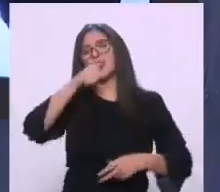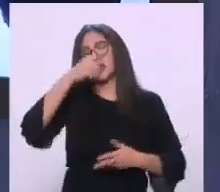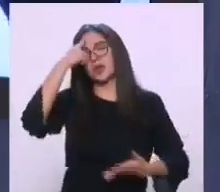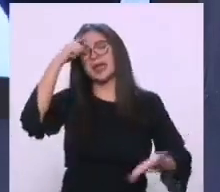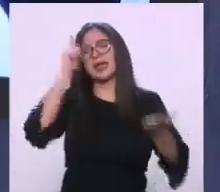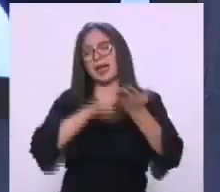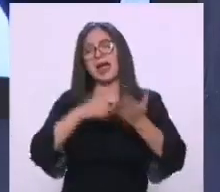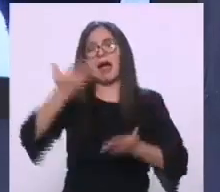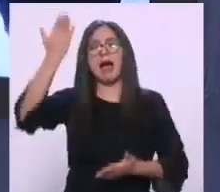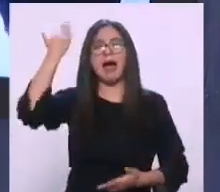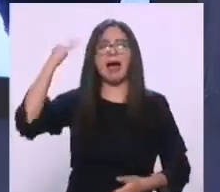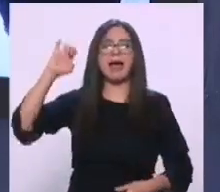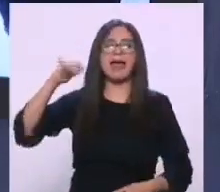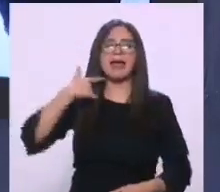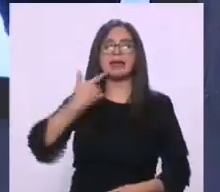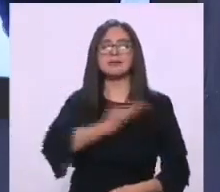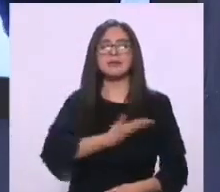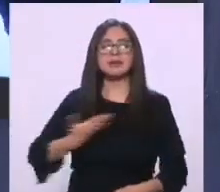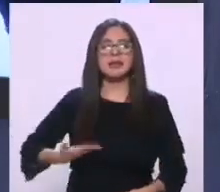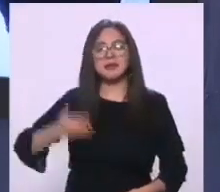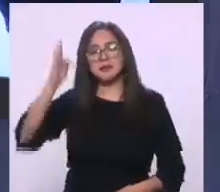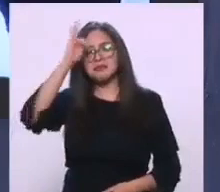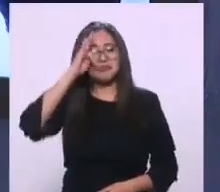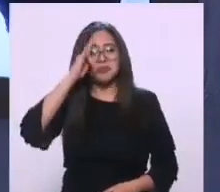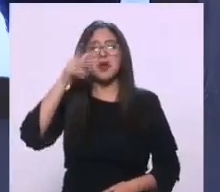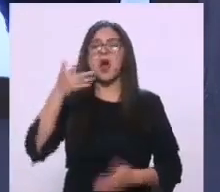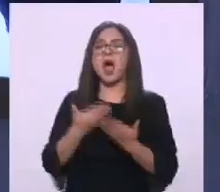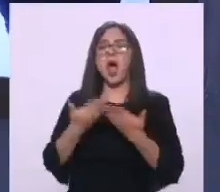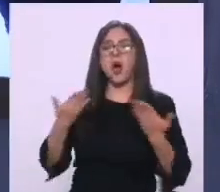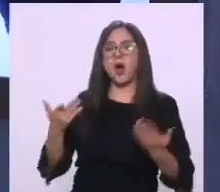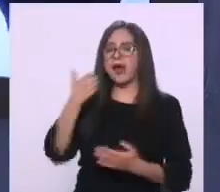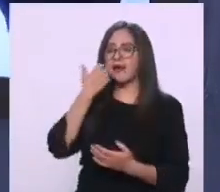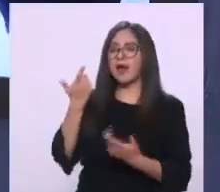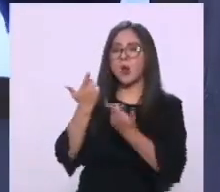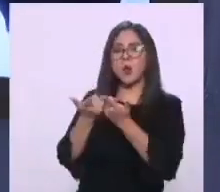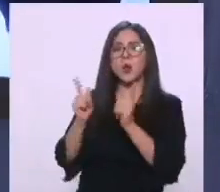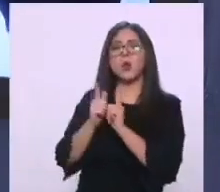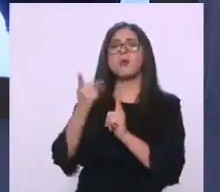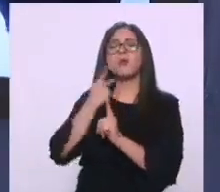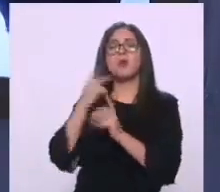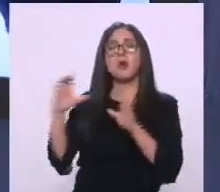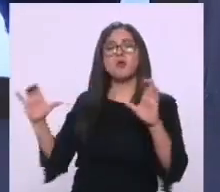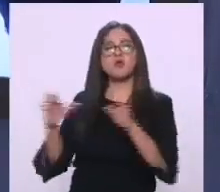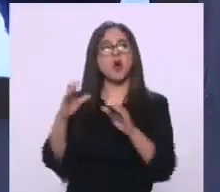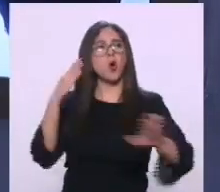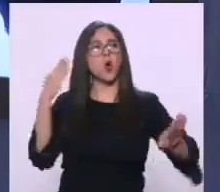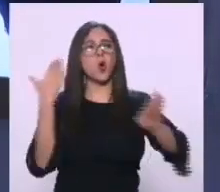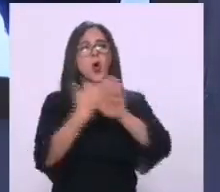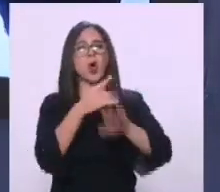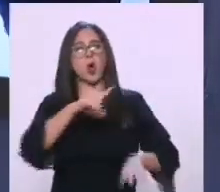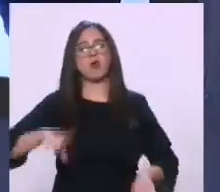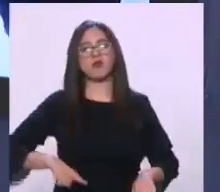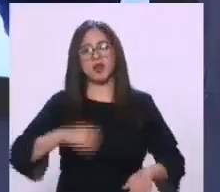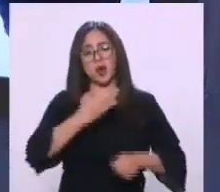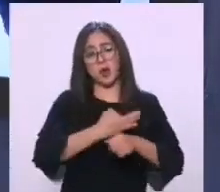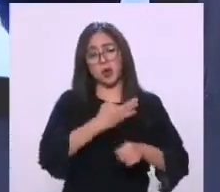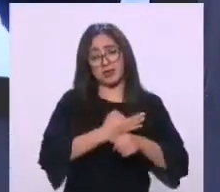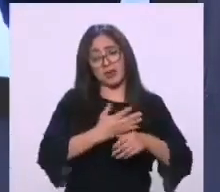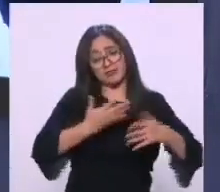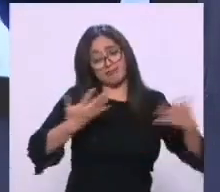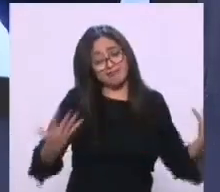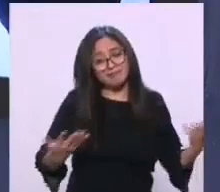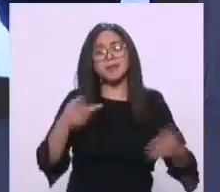cuando ahora quieren formar una fuerza política de oposición, y de esto vamos a hablar en otra ocasión. Marta Zamarripa, muchísimas gracias por habernos